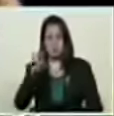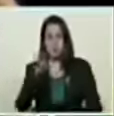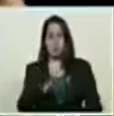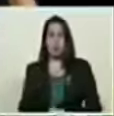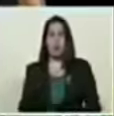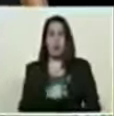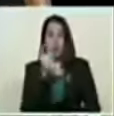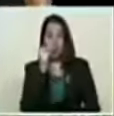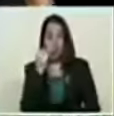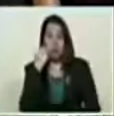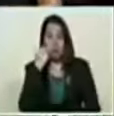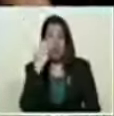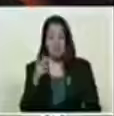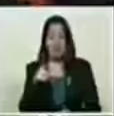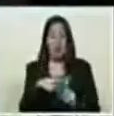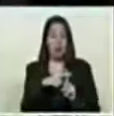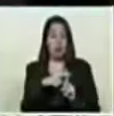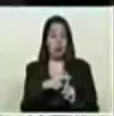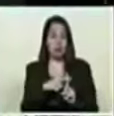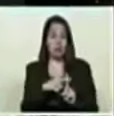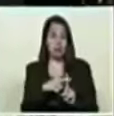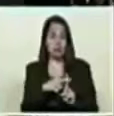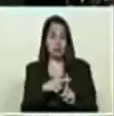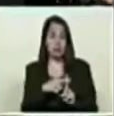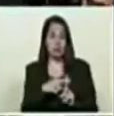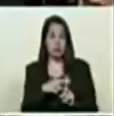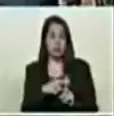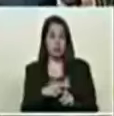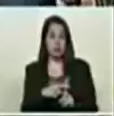señor Feo La Cruz, que no lo conozco.